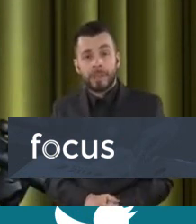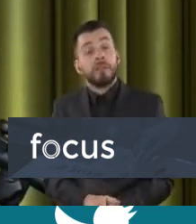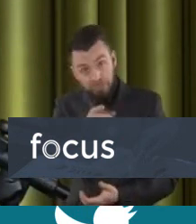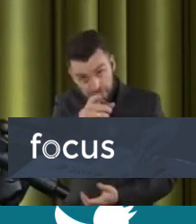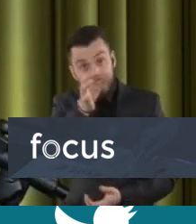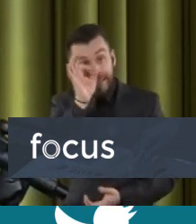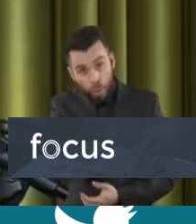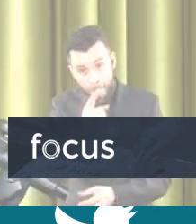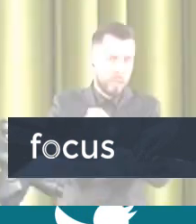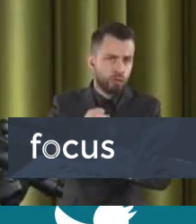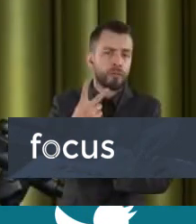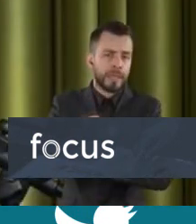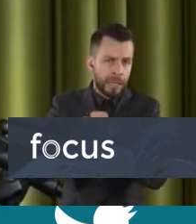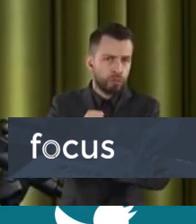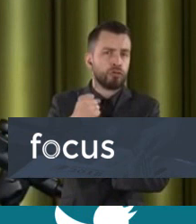la historia.